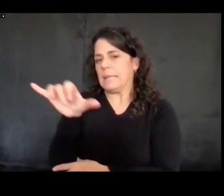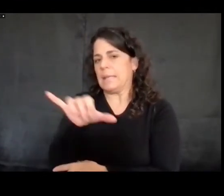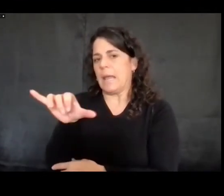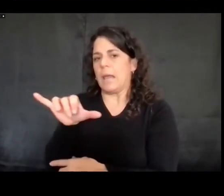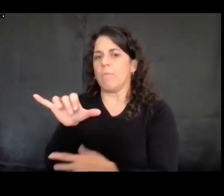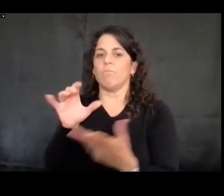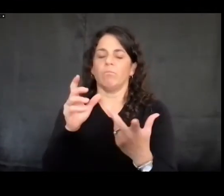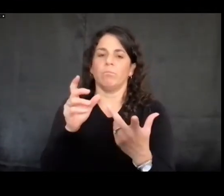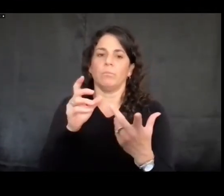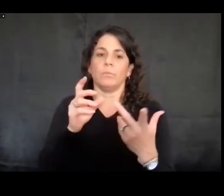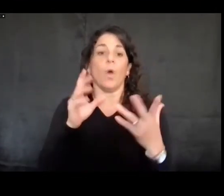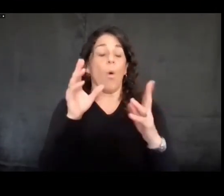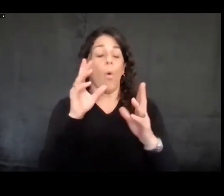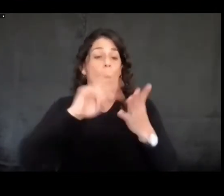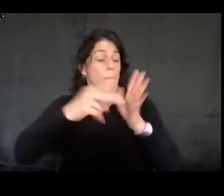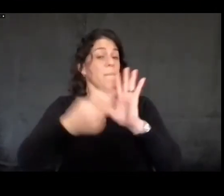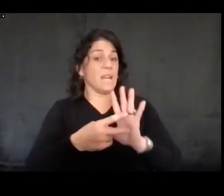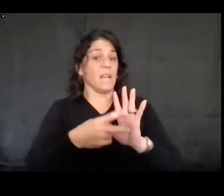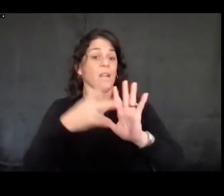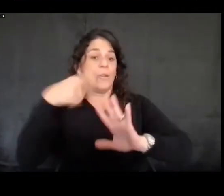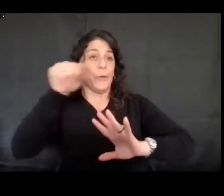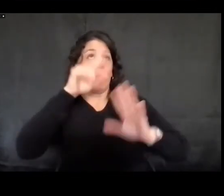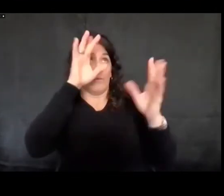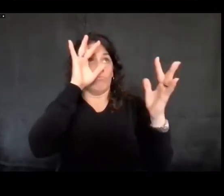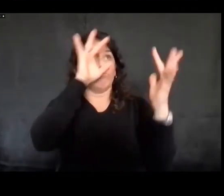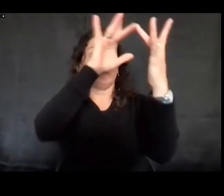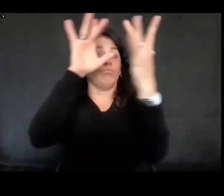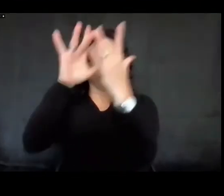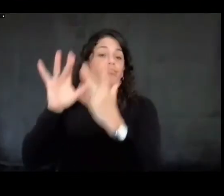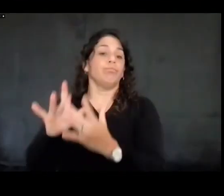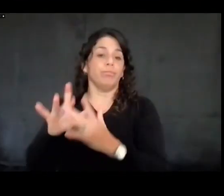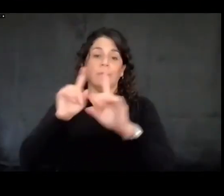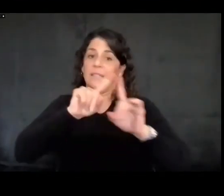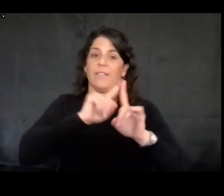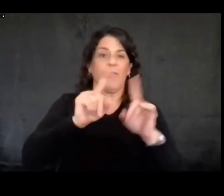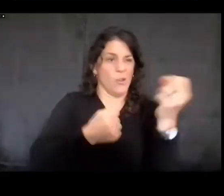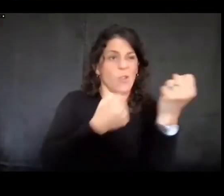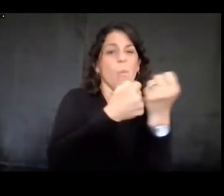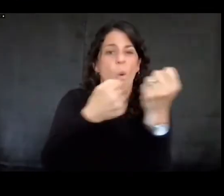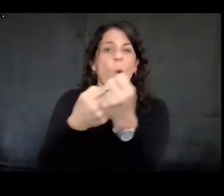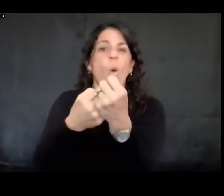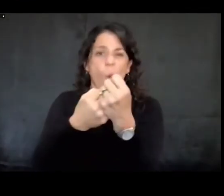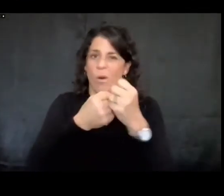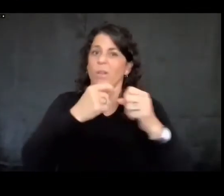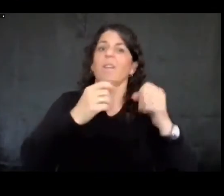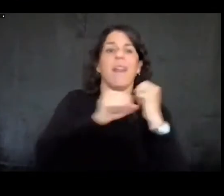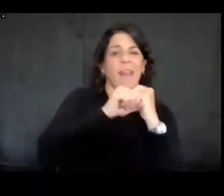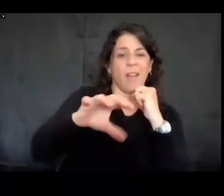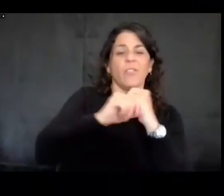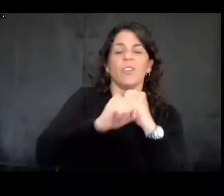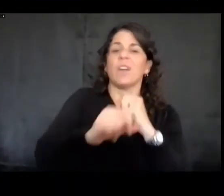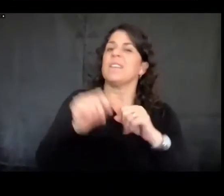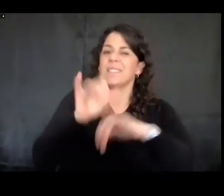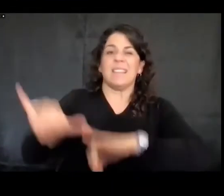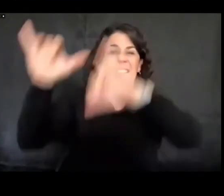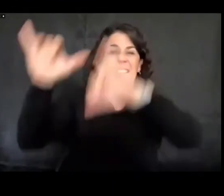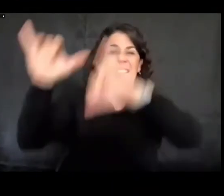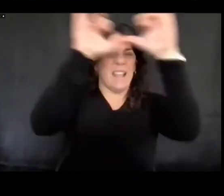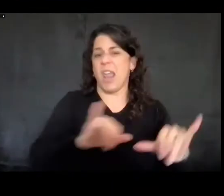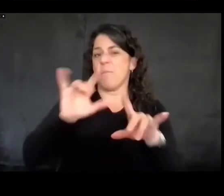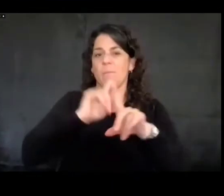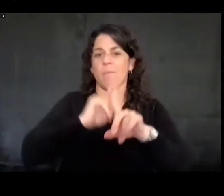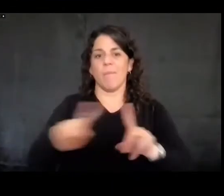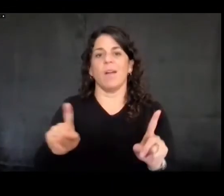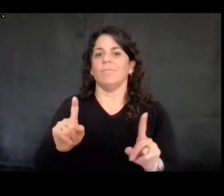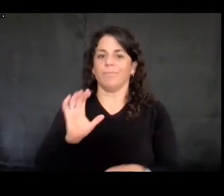que el nivel del que hay lugares igual el norte y el sur pero el que más yo